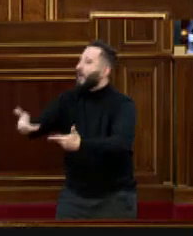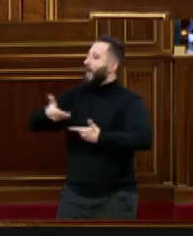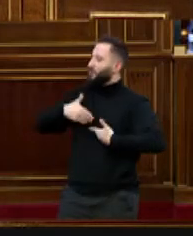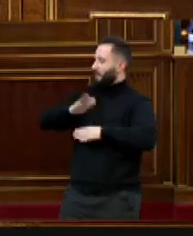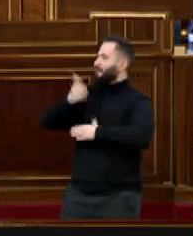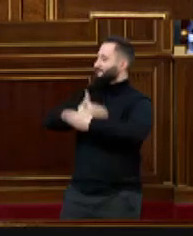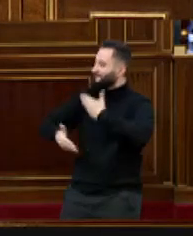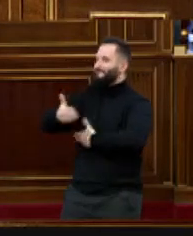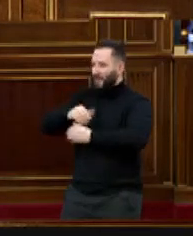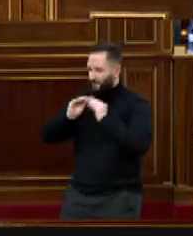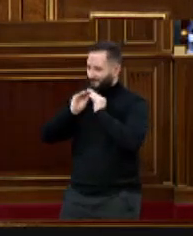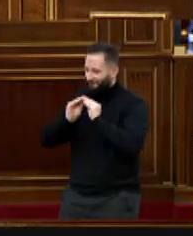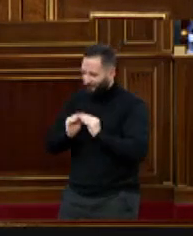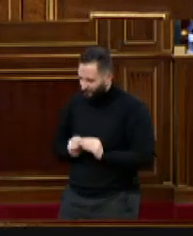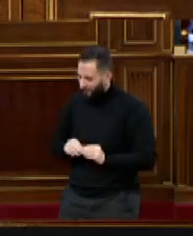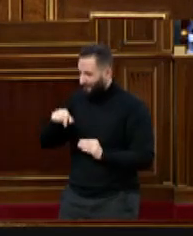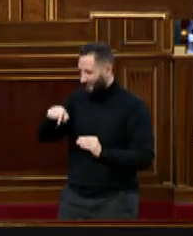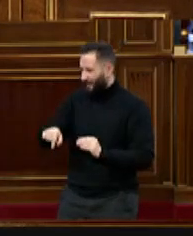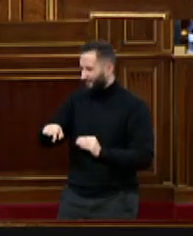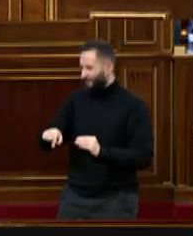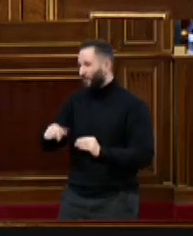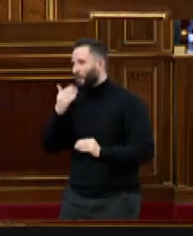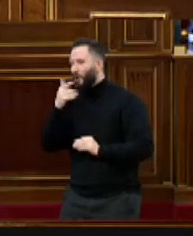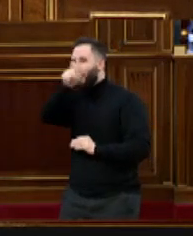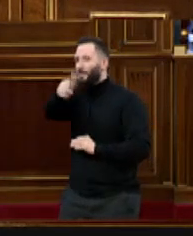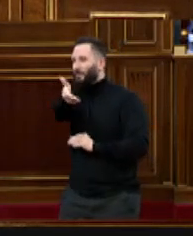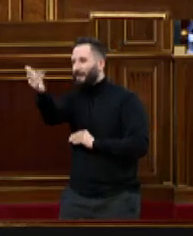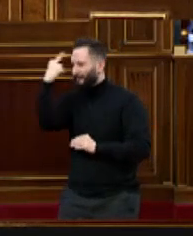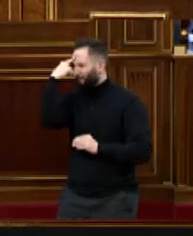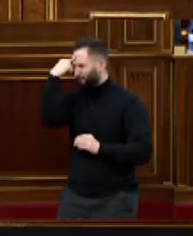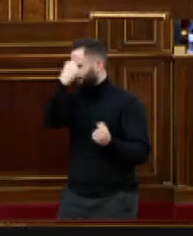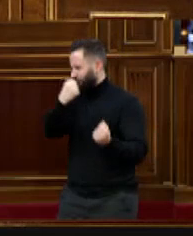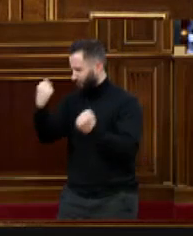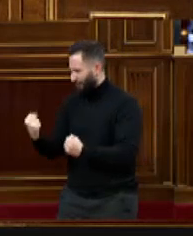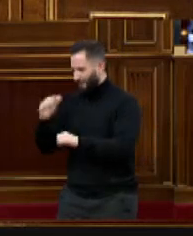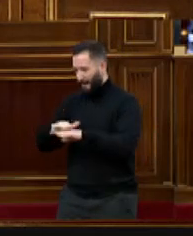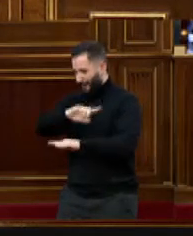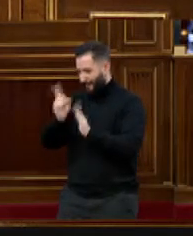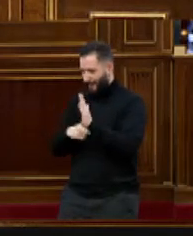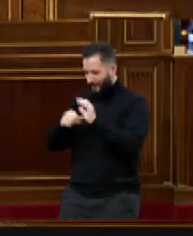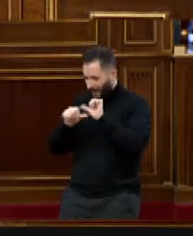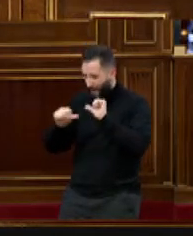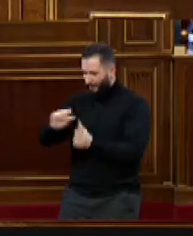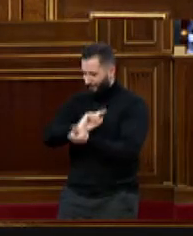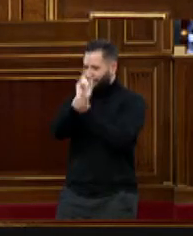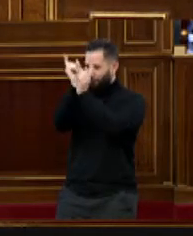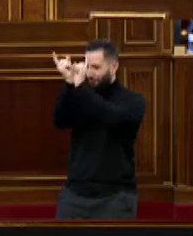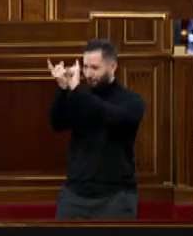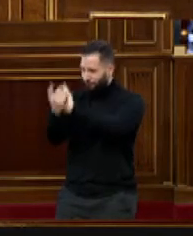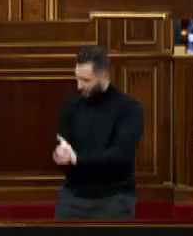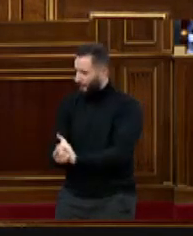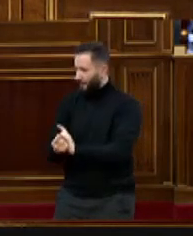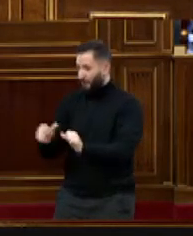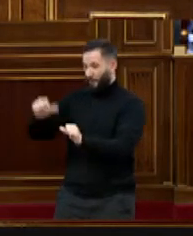sido absolutamente imposible esta la audacia verdad la audacia que supone esta transformación de las instituciones jurídicas tan